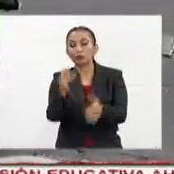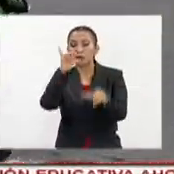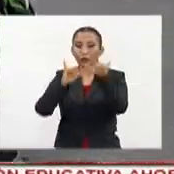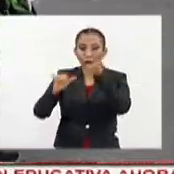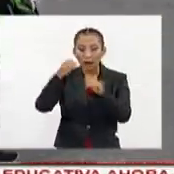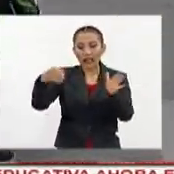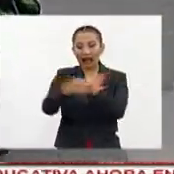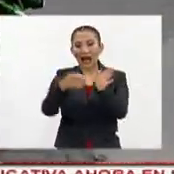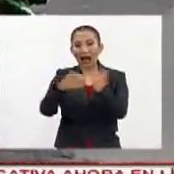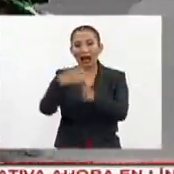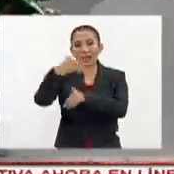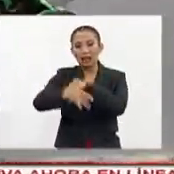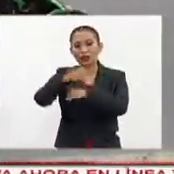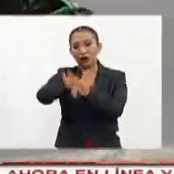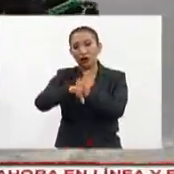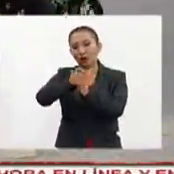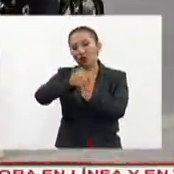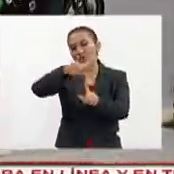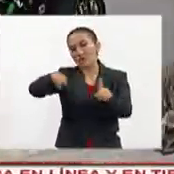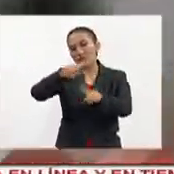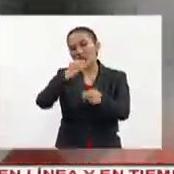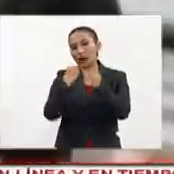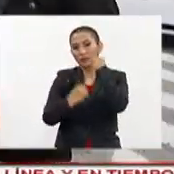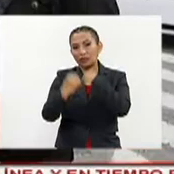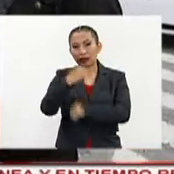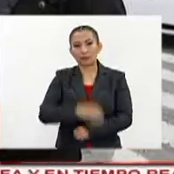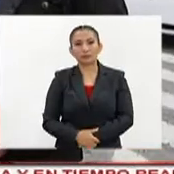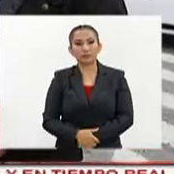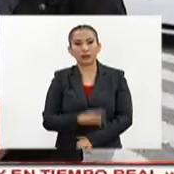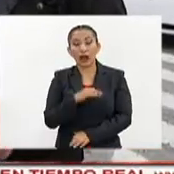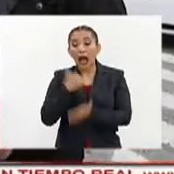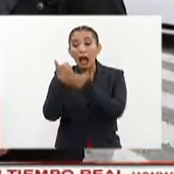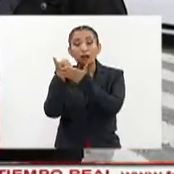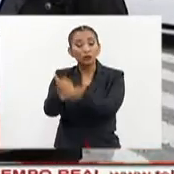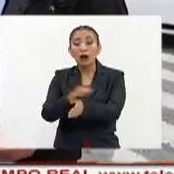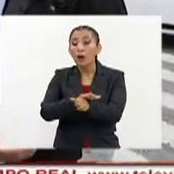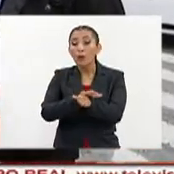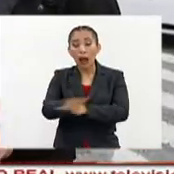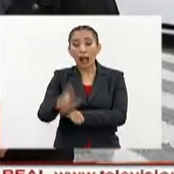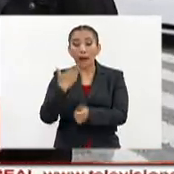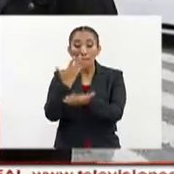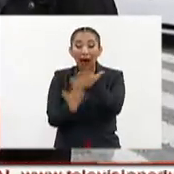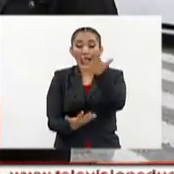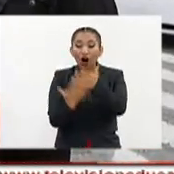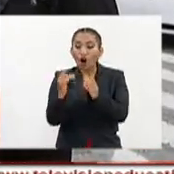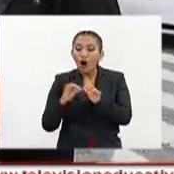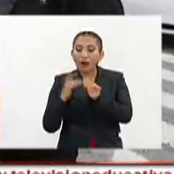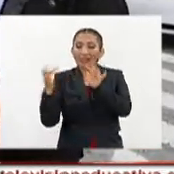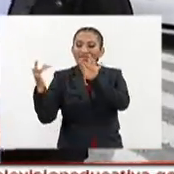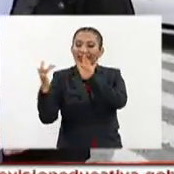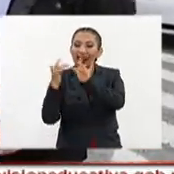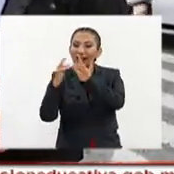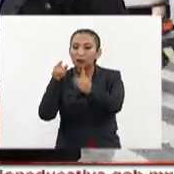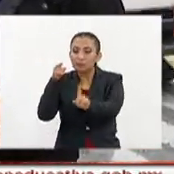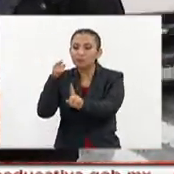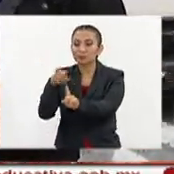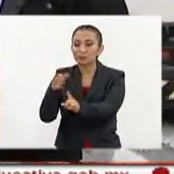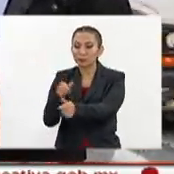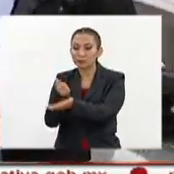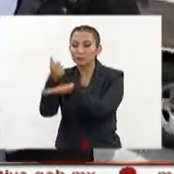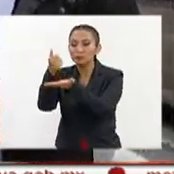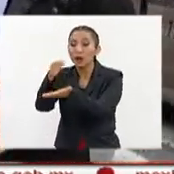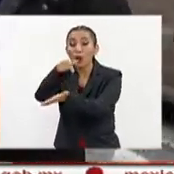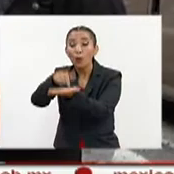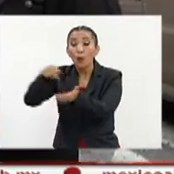bebidas y cajas con queso y jamón y otros alimentos. Toda la ayuda se está entregando mano a mano, se está entregando en